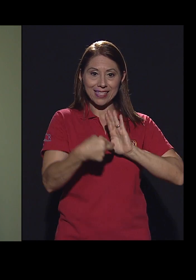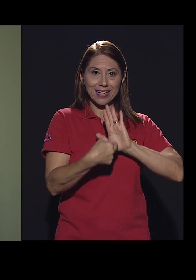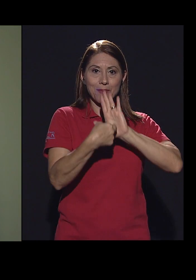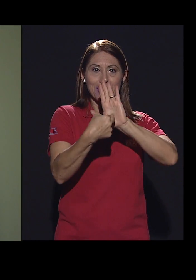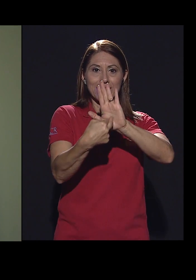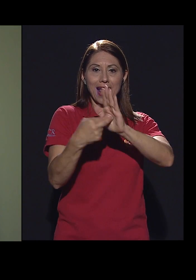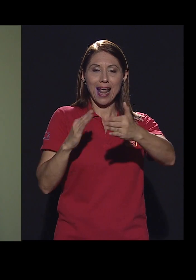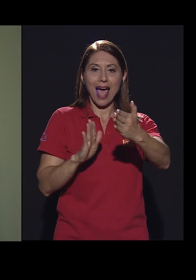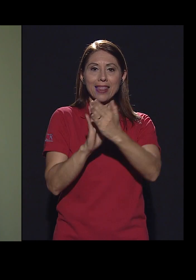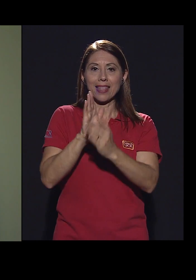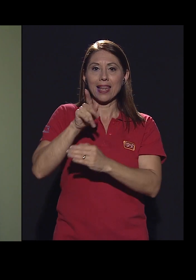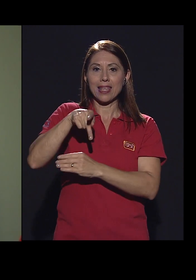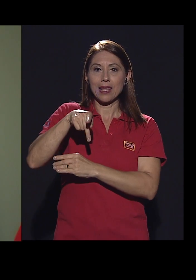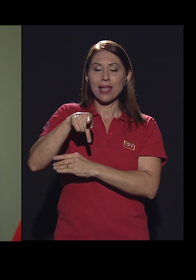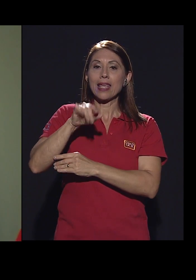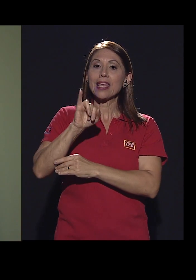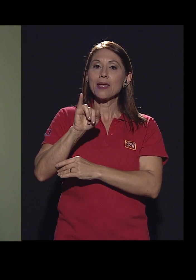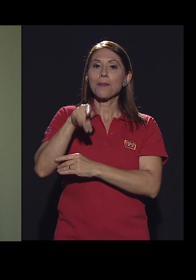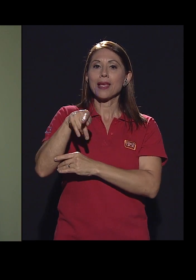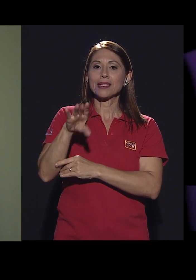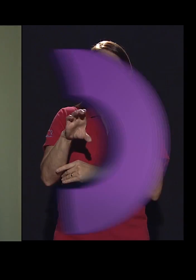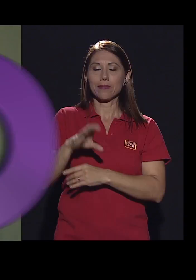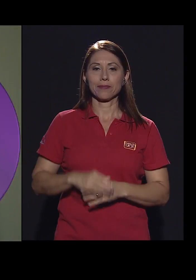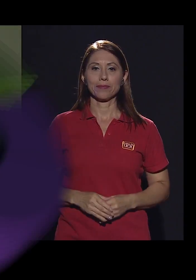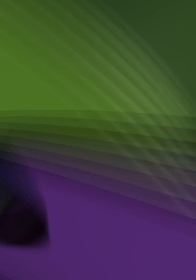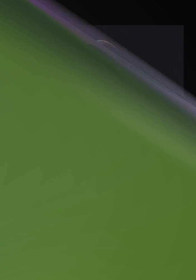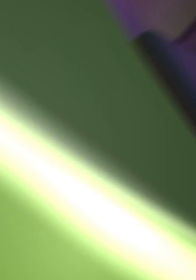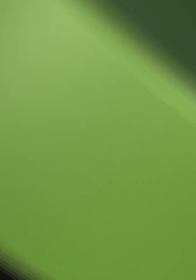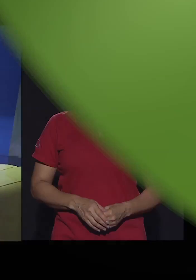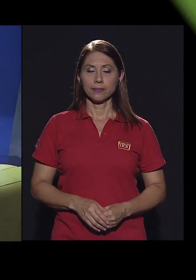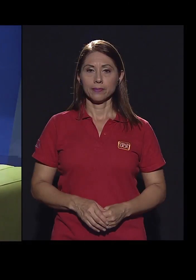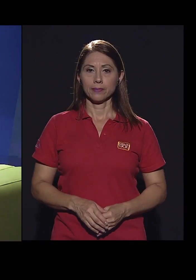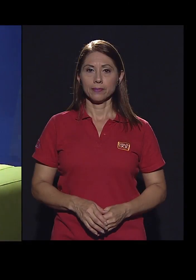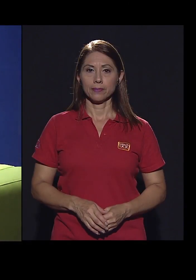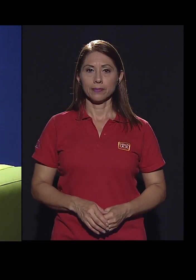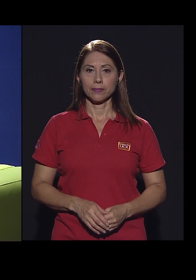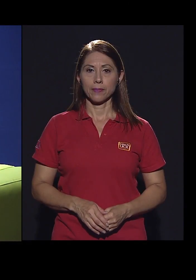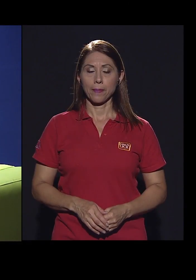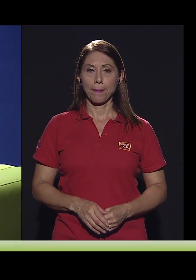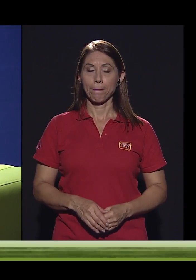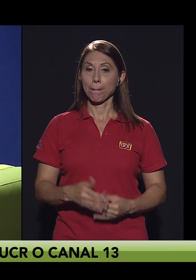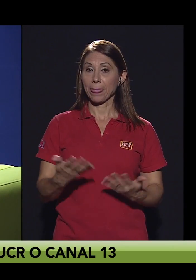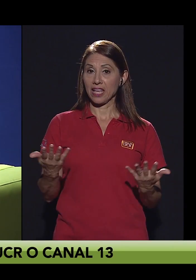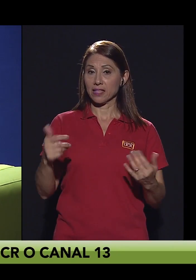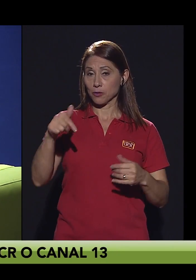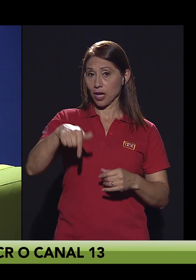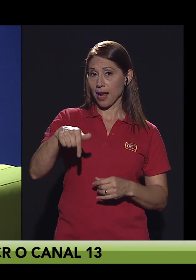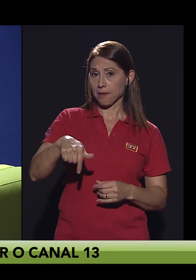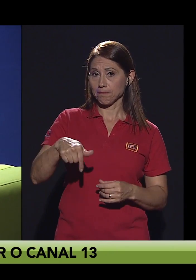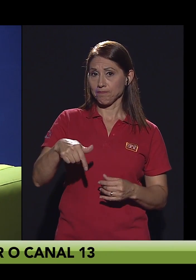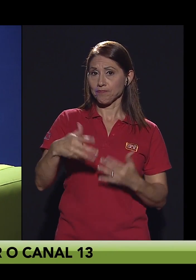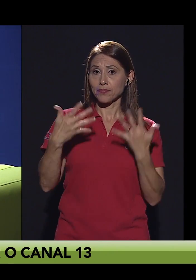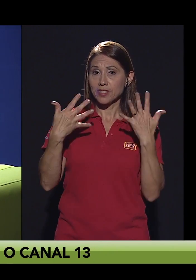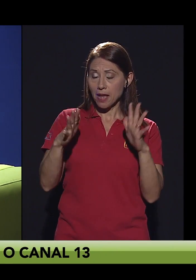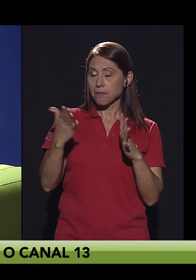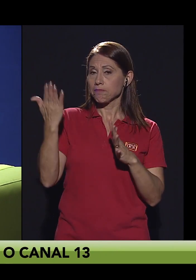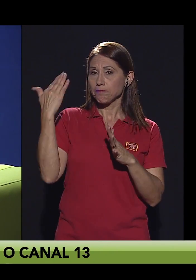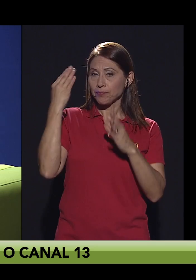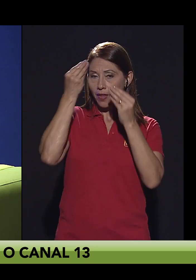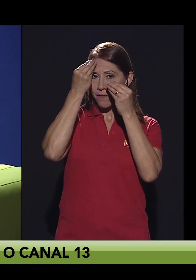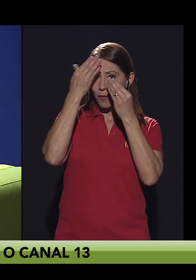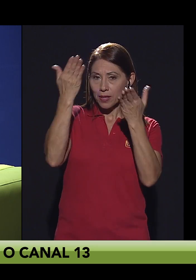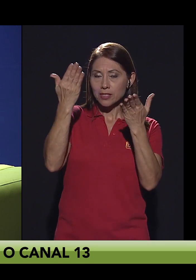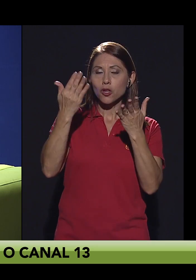Rica ante el IPC. Estamos acá ya después de